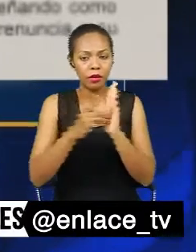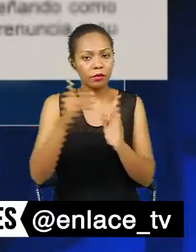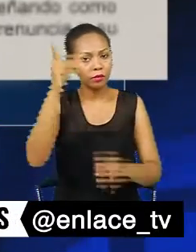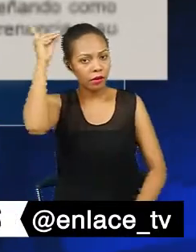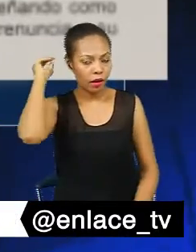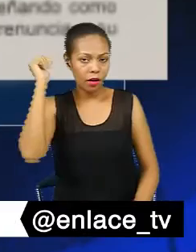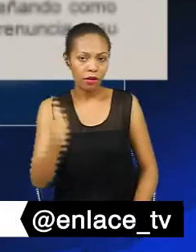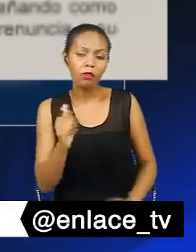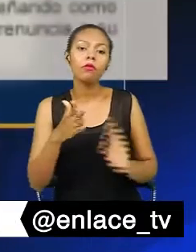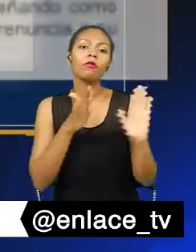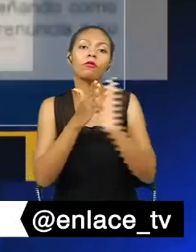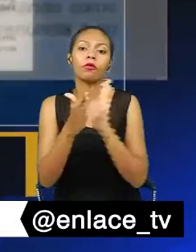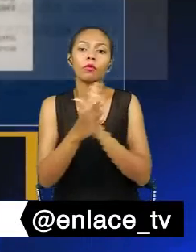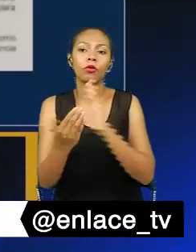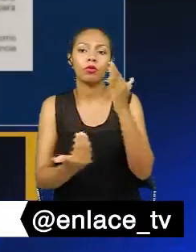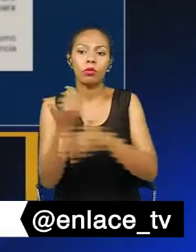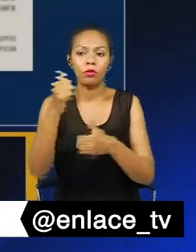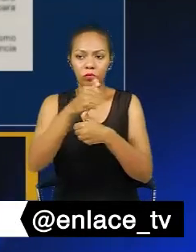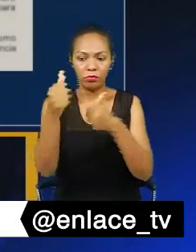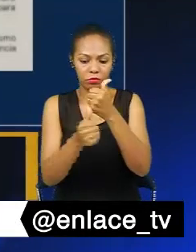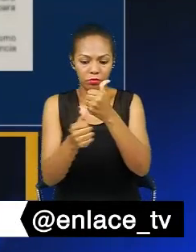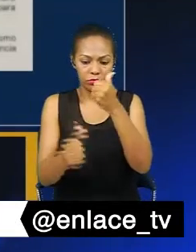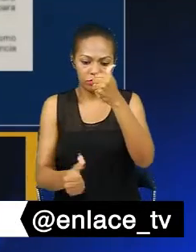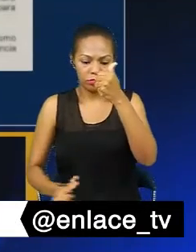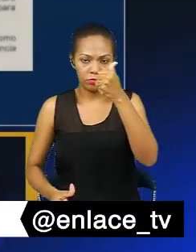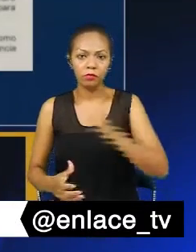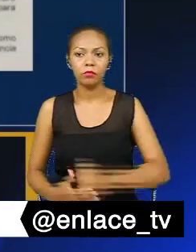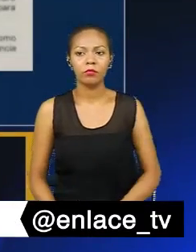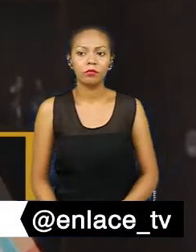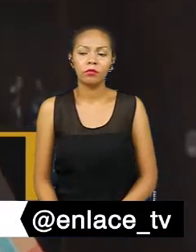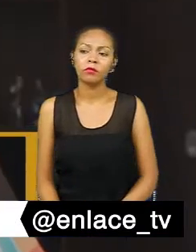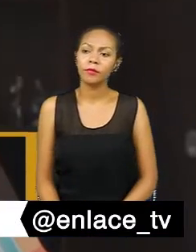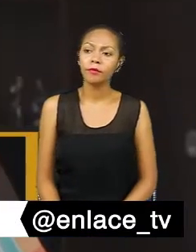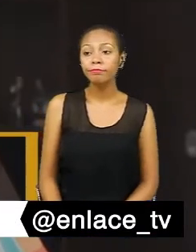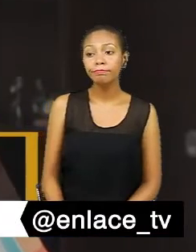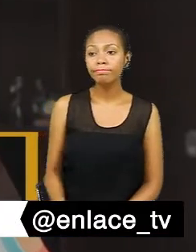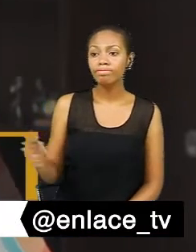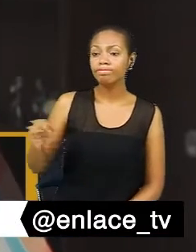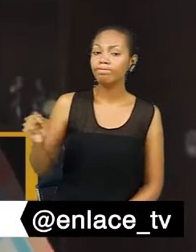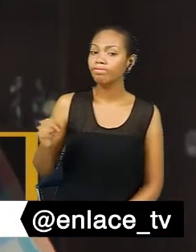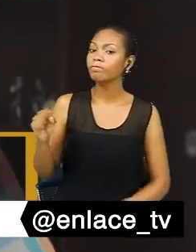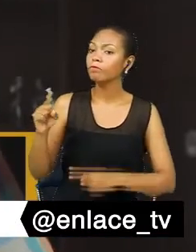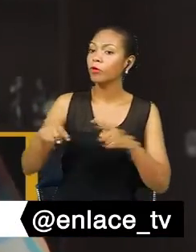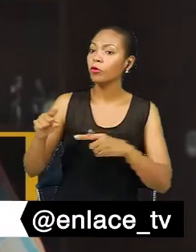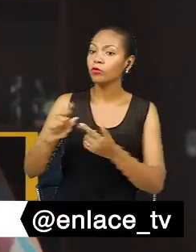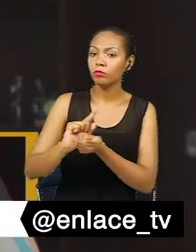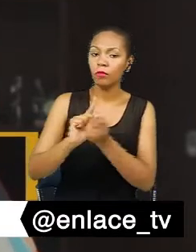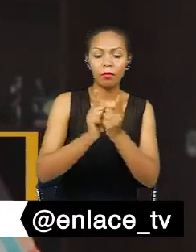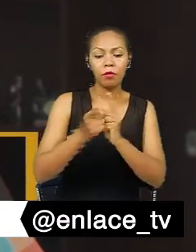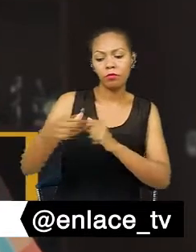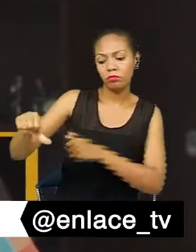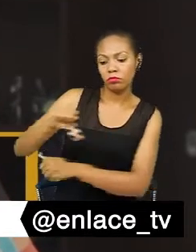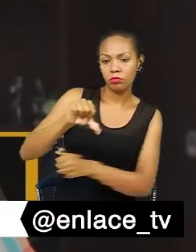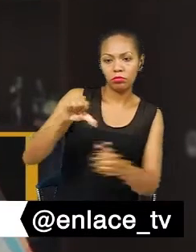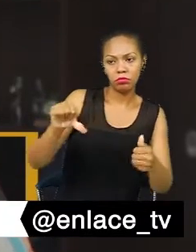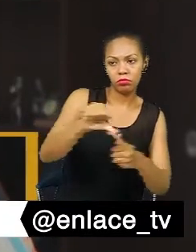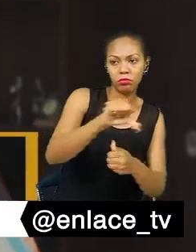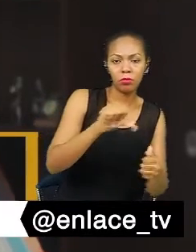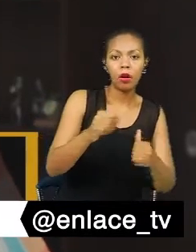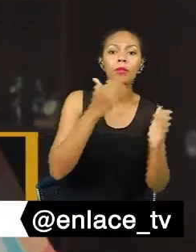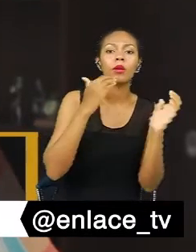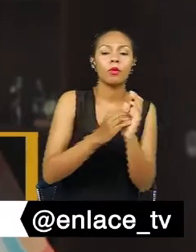la conformación de su gabinete. Hubo cambios en 8 despachos. Hay unos cambios importantes en lo que tiene que ver con educación, lo que